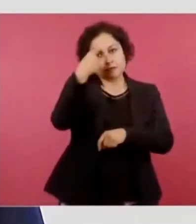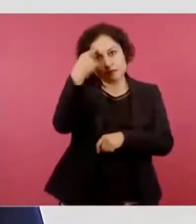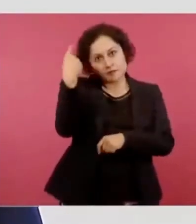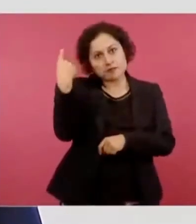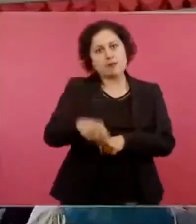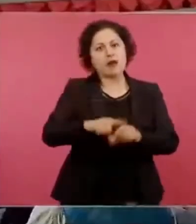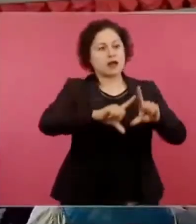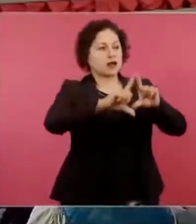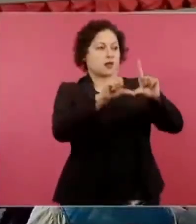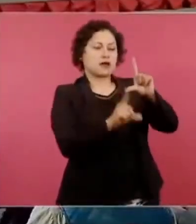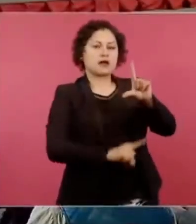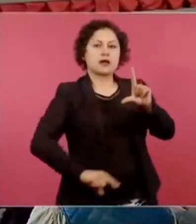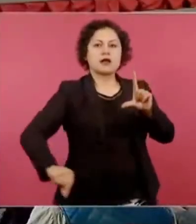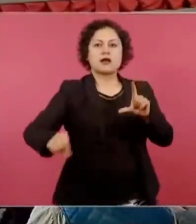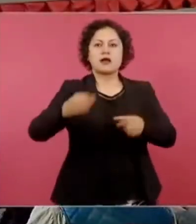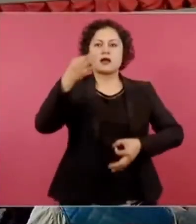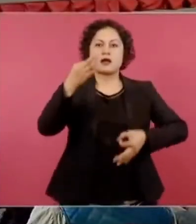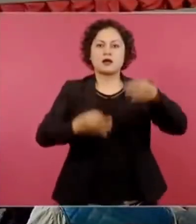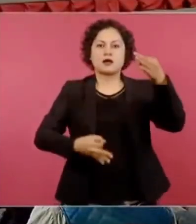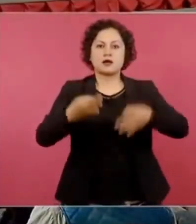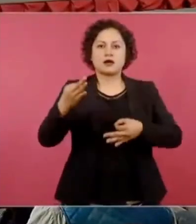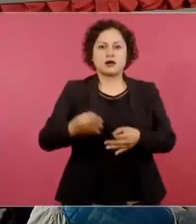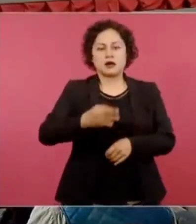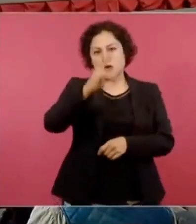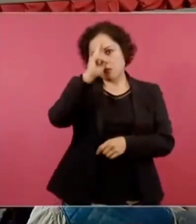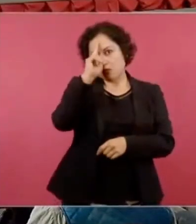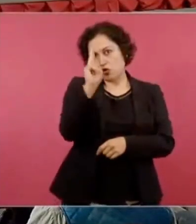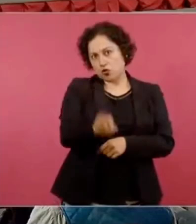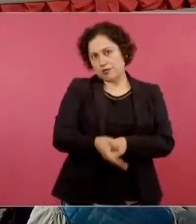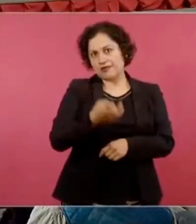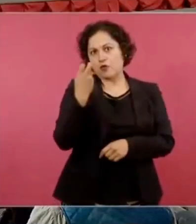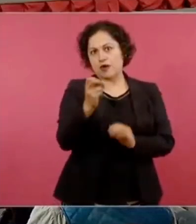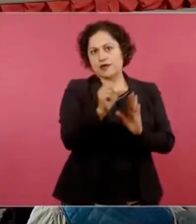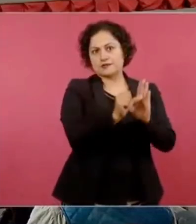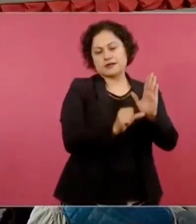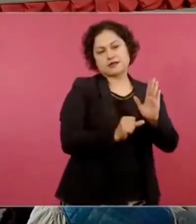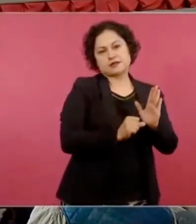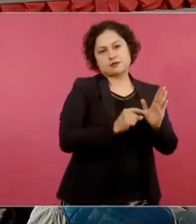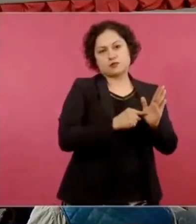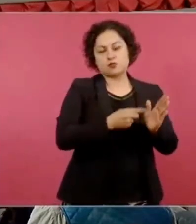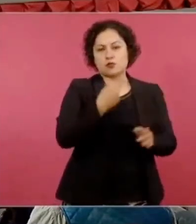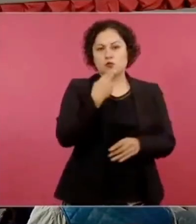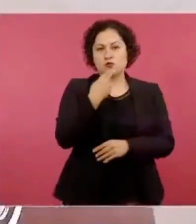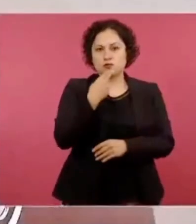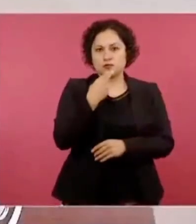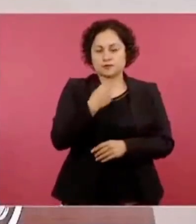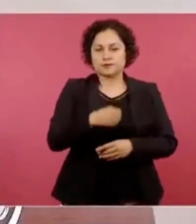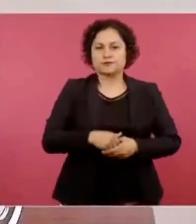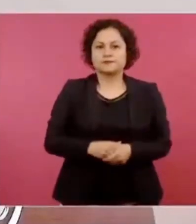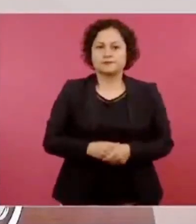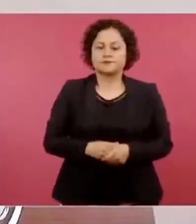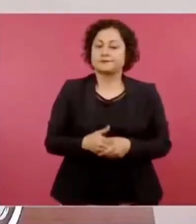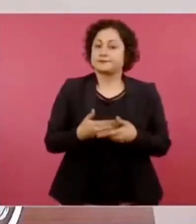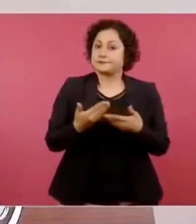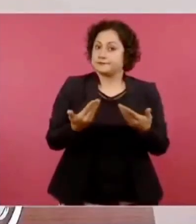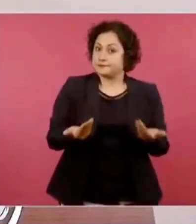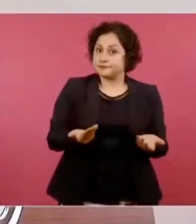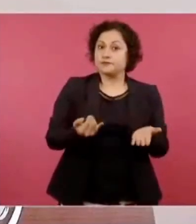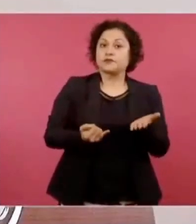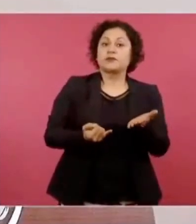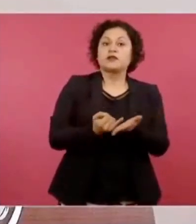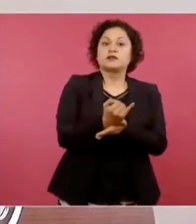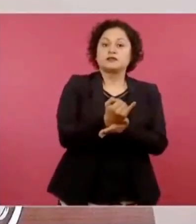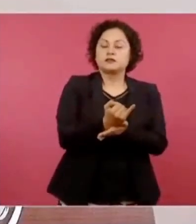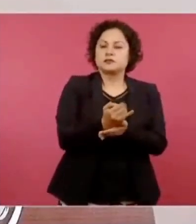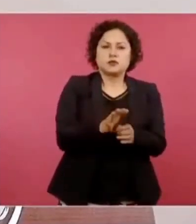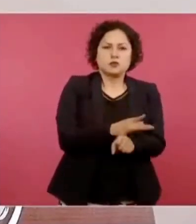del país inaplicar la prisión preventiva de oficio. Esta decisión la toma a